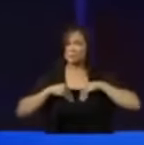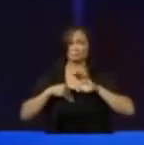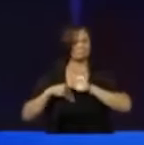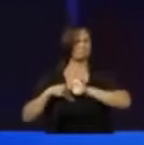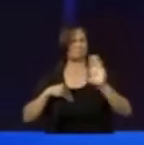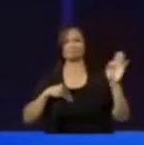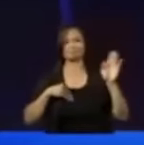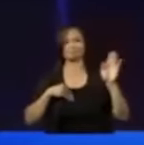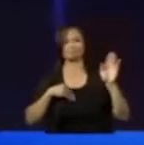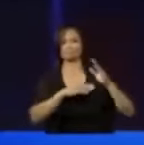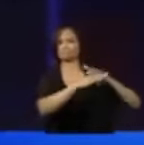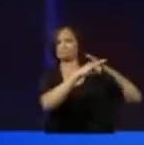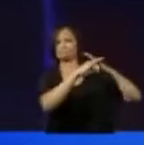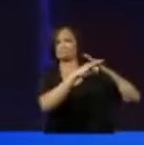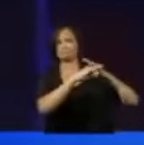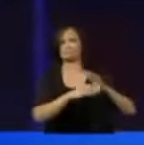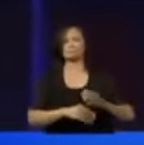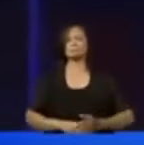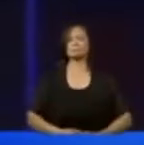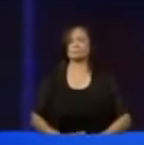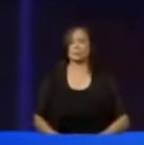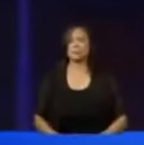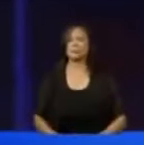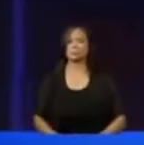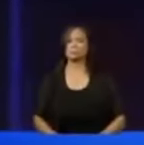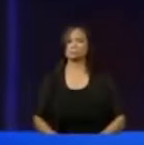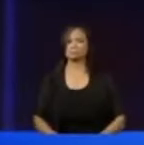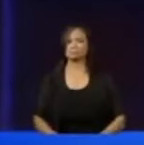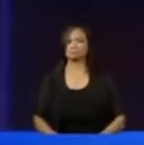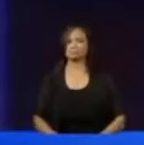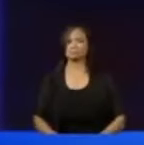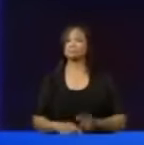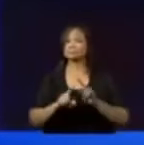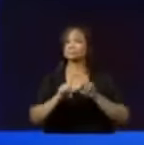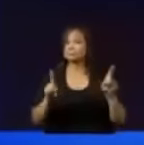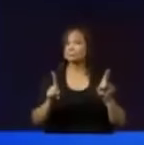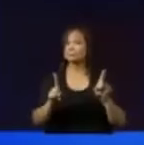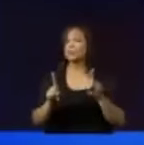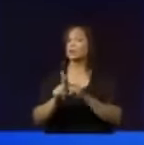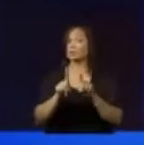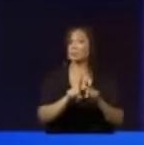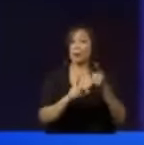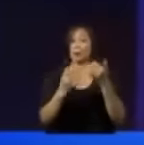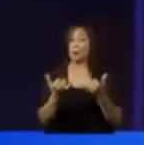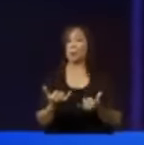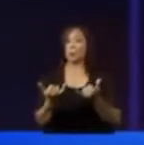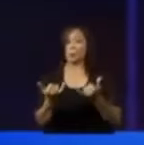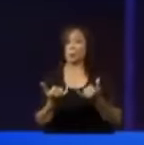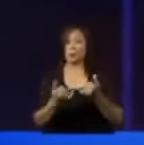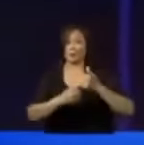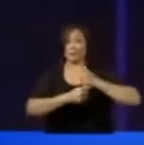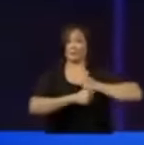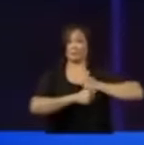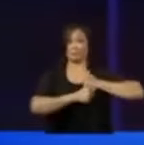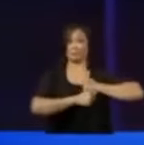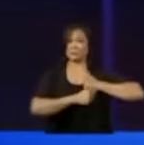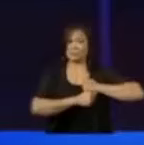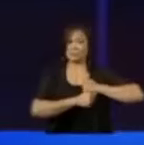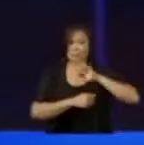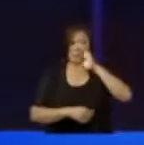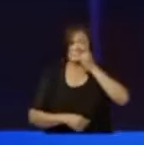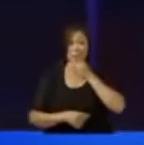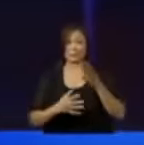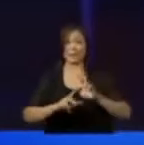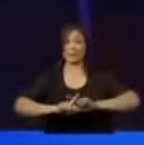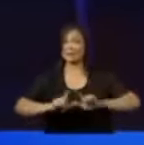que incumplamos nuestra ley de migración y nuestra constitución. Eso ha sido firme, pero ha ido más allá. Hoy las Fuerzas Armadas de la República